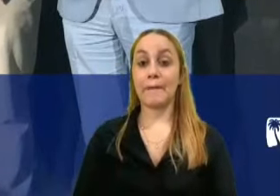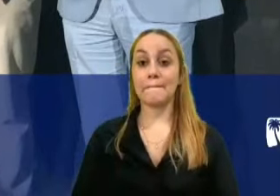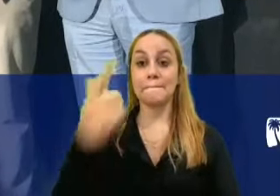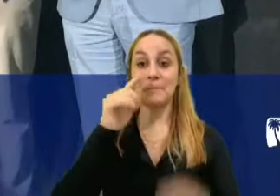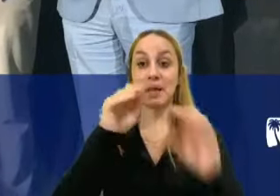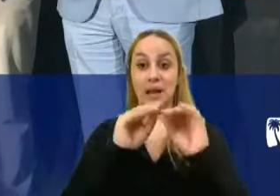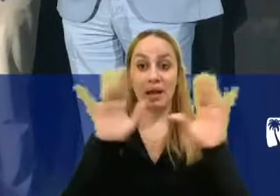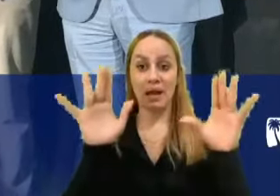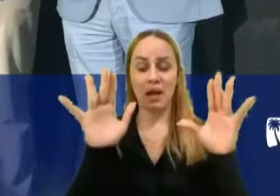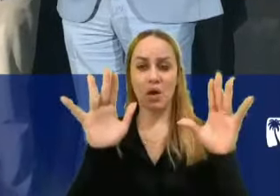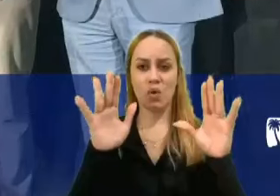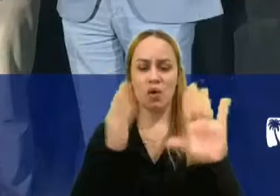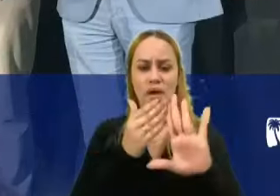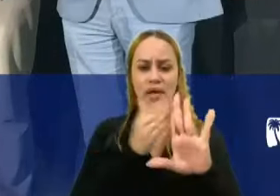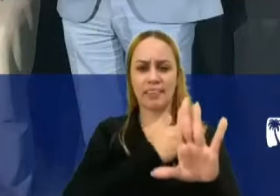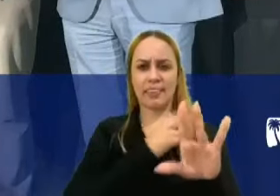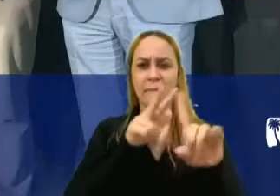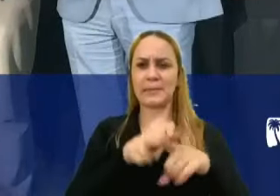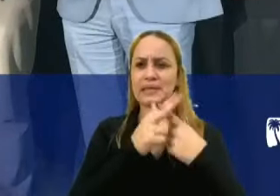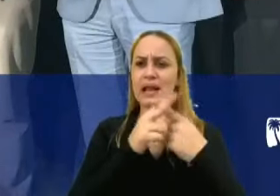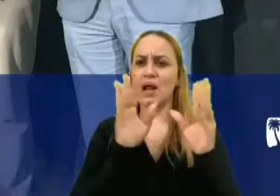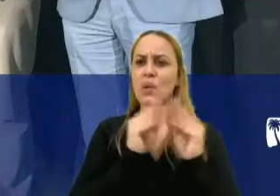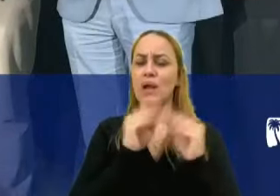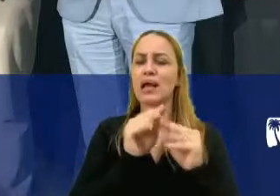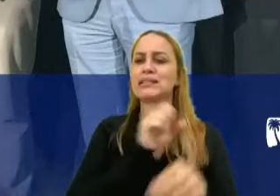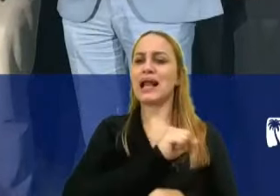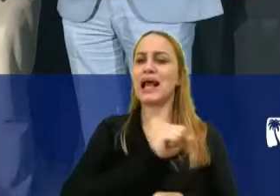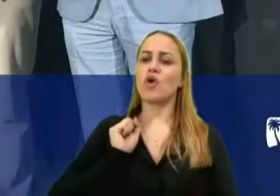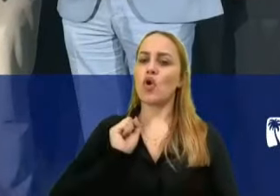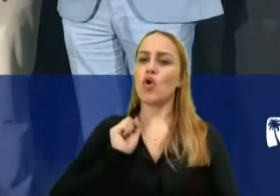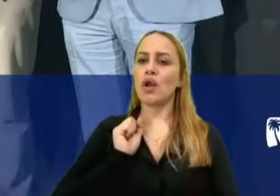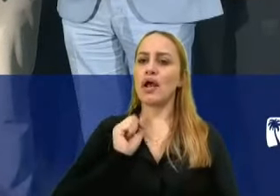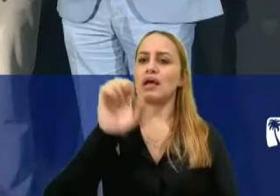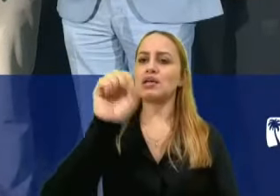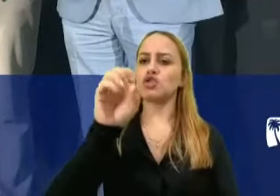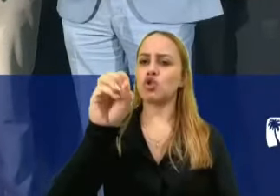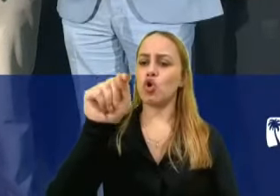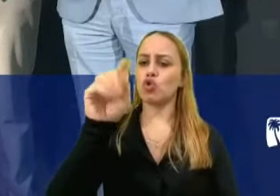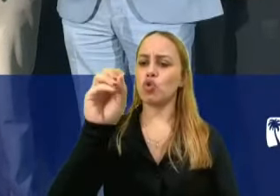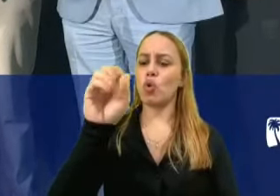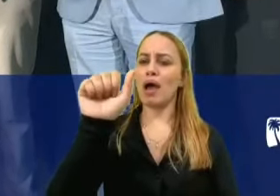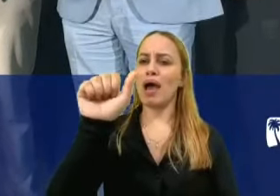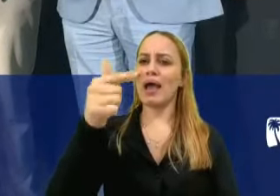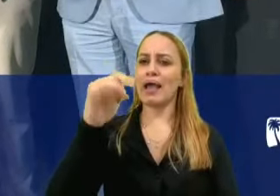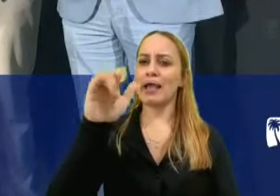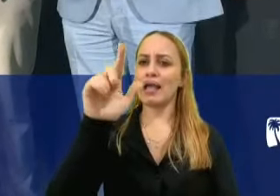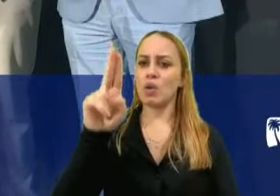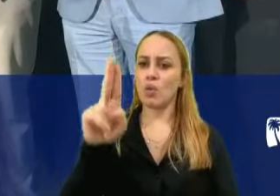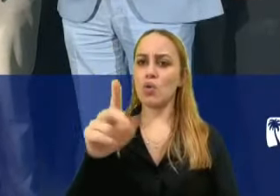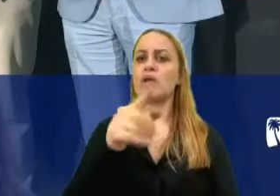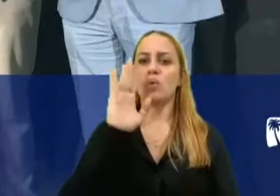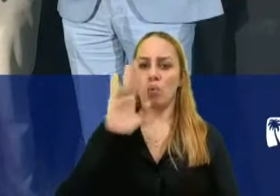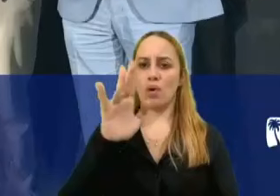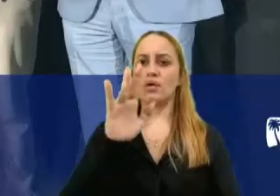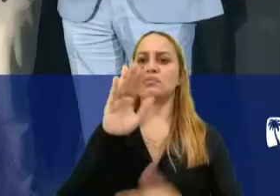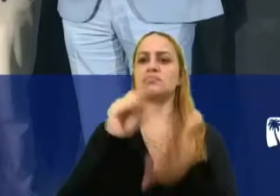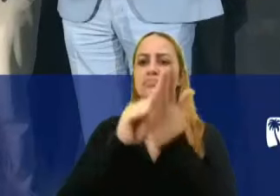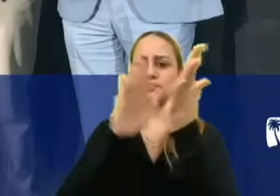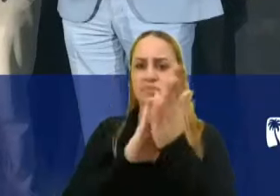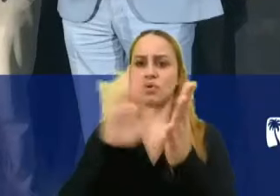únicos Pues si es posible que Soto aguilu nos pueda explicar qué fue lo que pasó entre llegar y estar est en esta conferencia de prensa que cambió